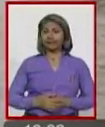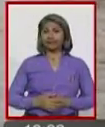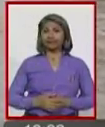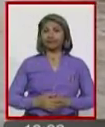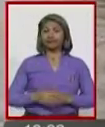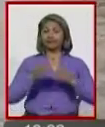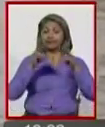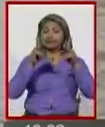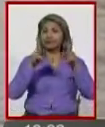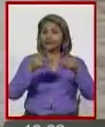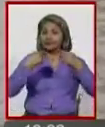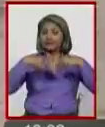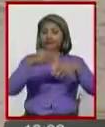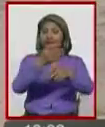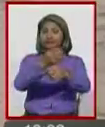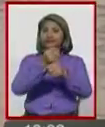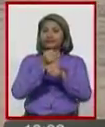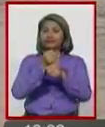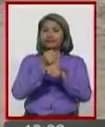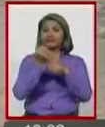de rescatistas se encuentran